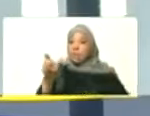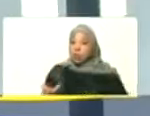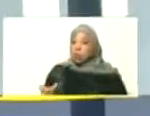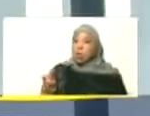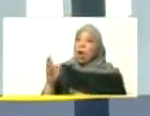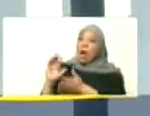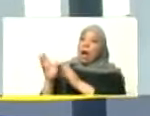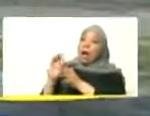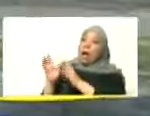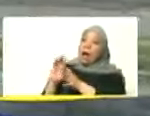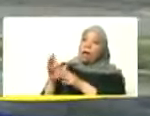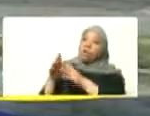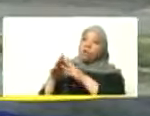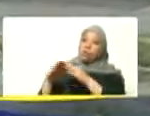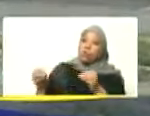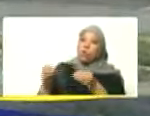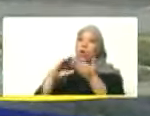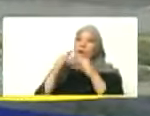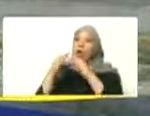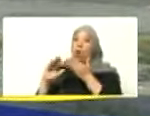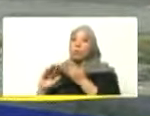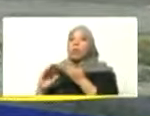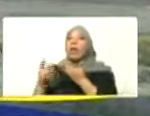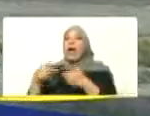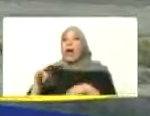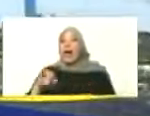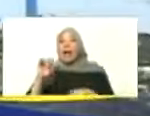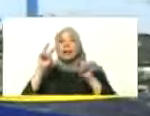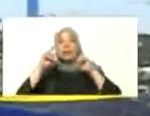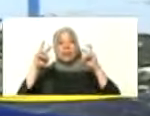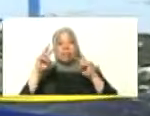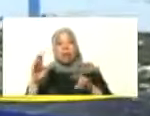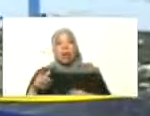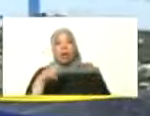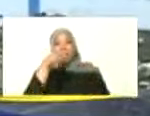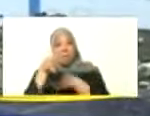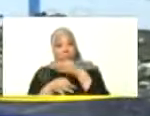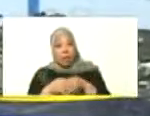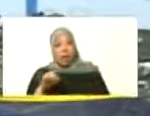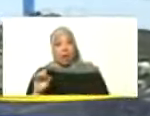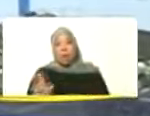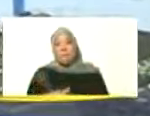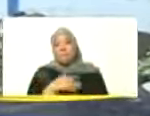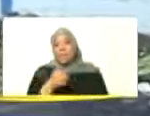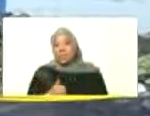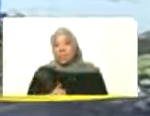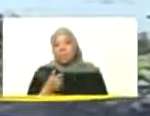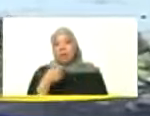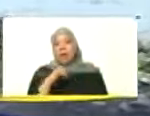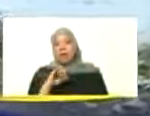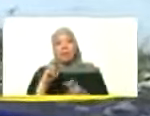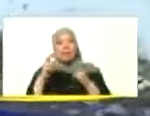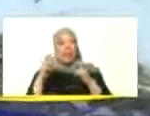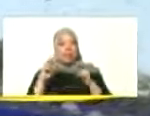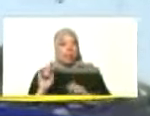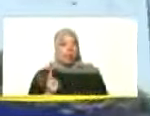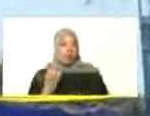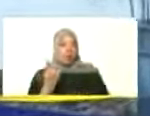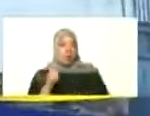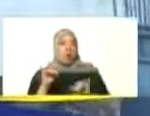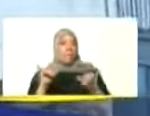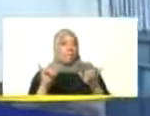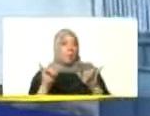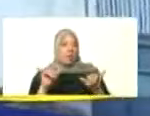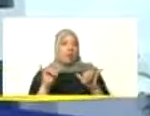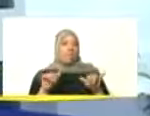sobre todos los temas de la comunidad. Ellos me hablaron de los principales problemas y qué casualidad, presidente, que son exactamente los mismos que